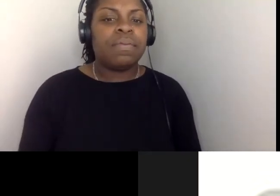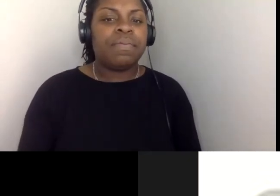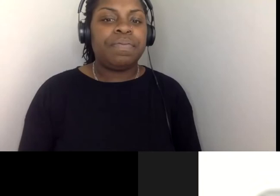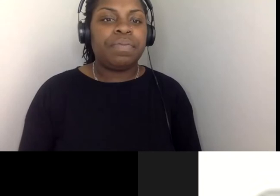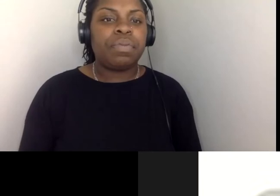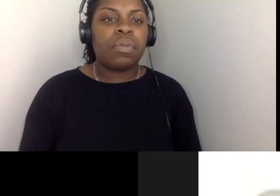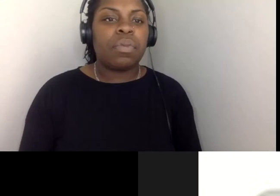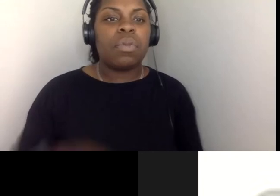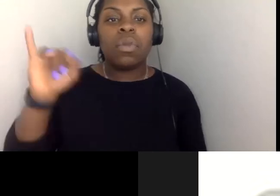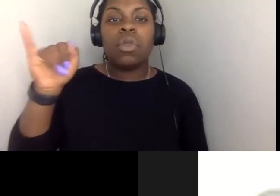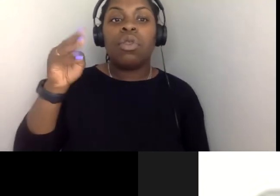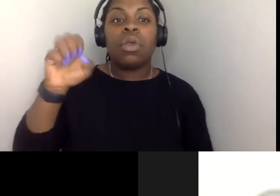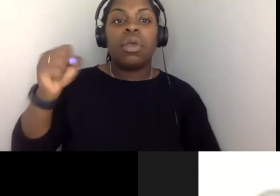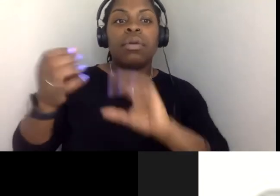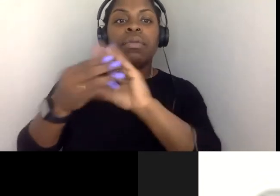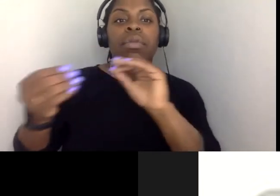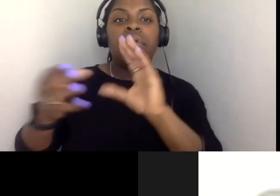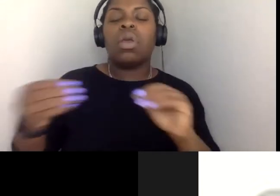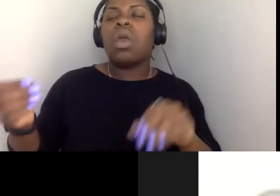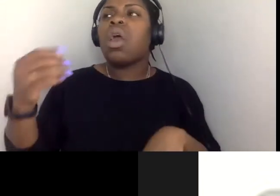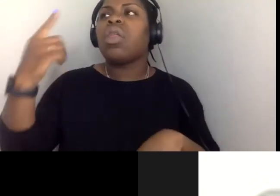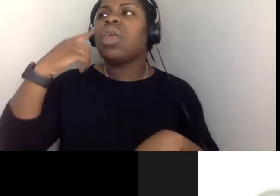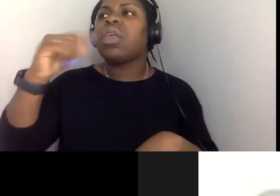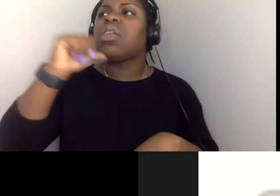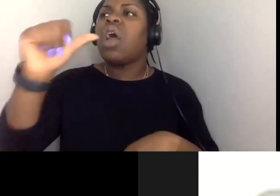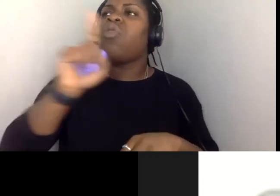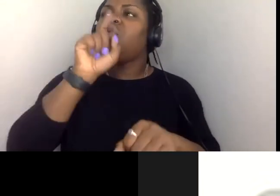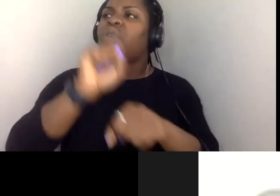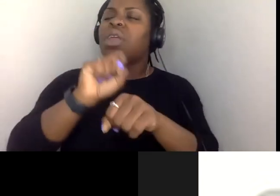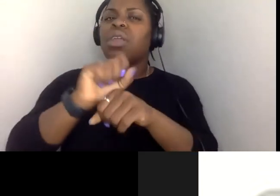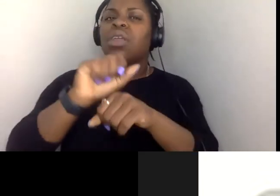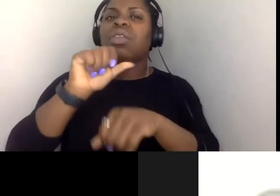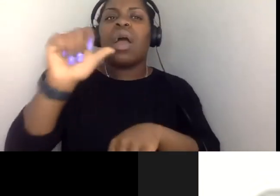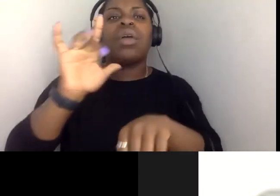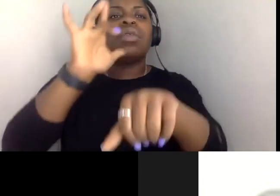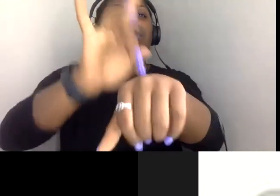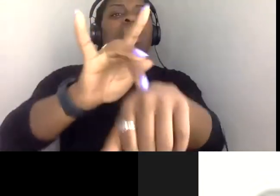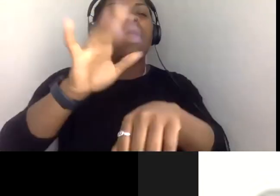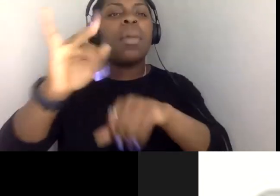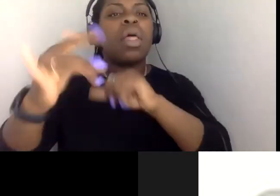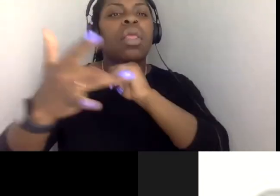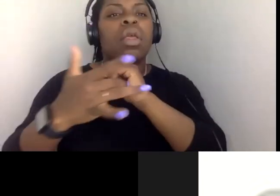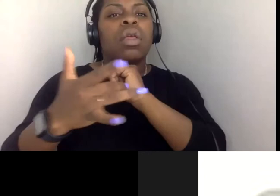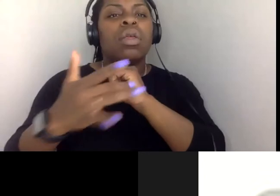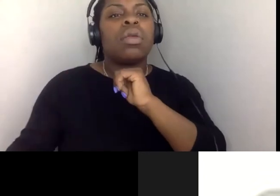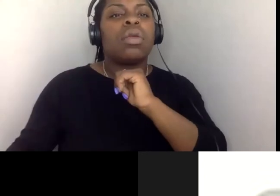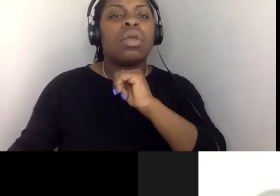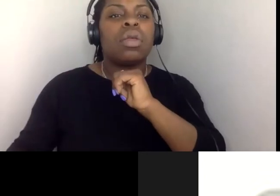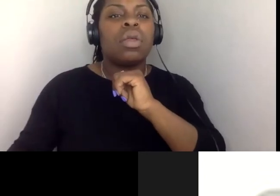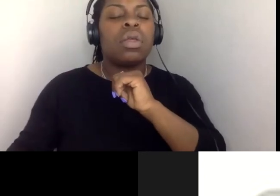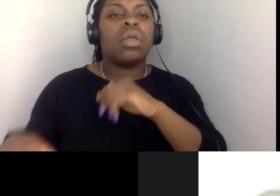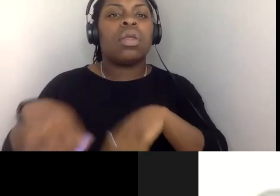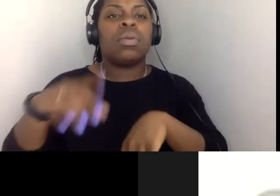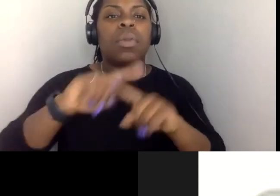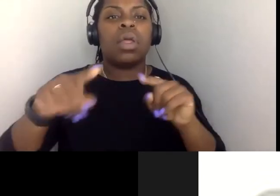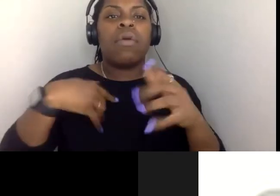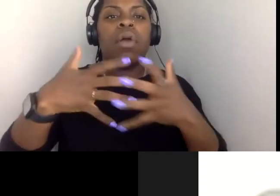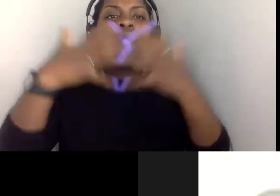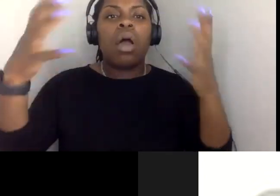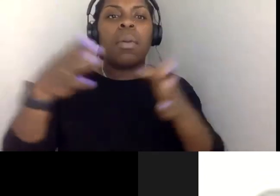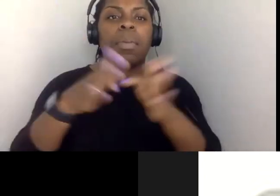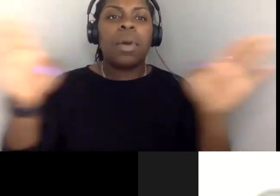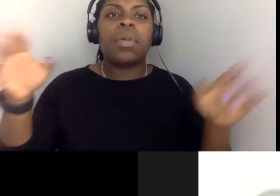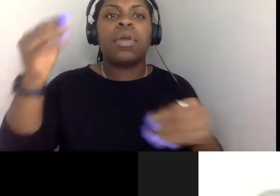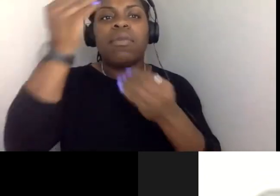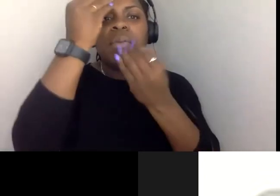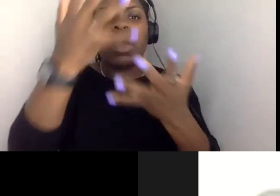eso, Evelyn. Yo creo que no es tanto que no ha sido tocada por esta tecnología, más como que no